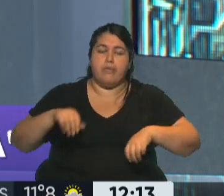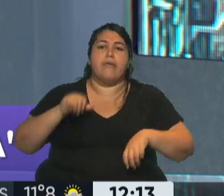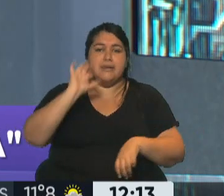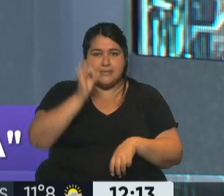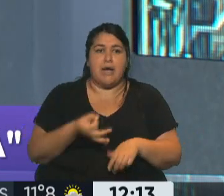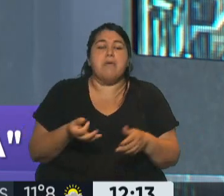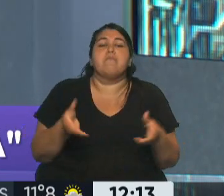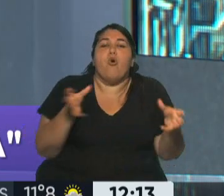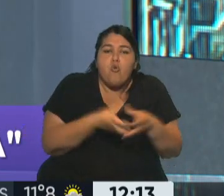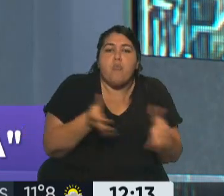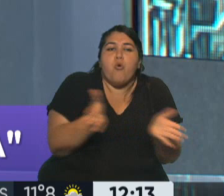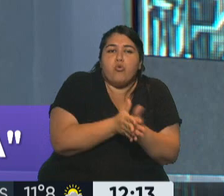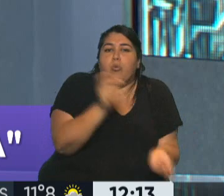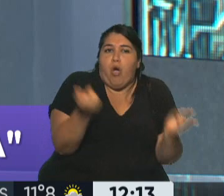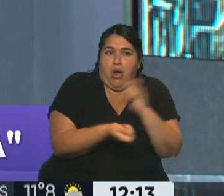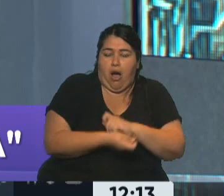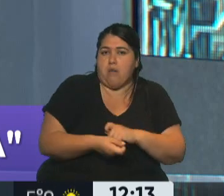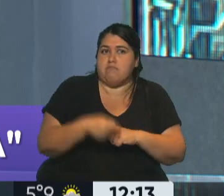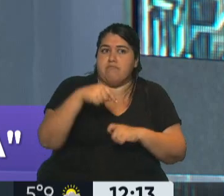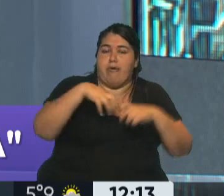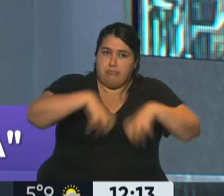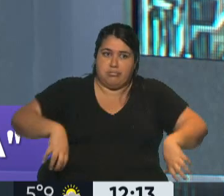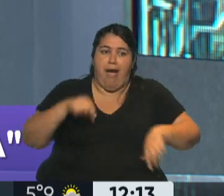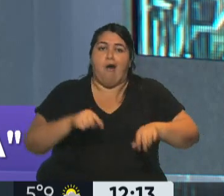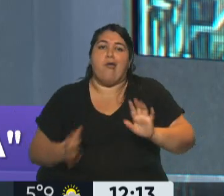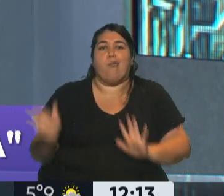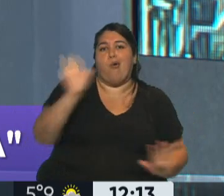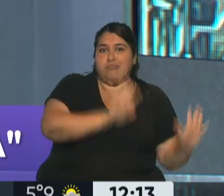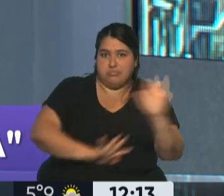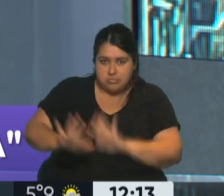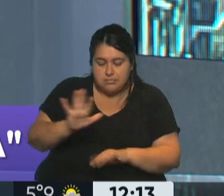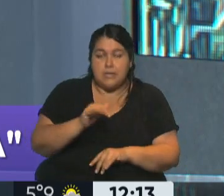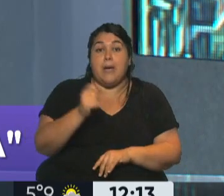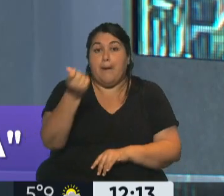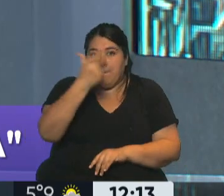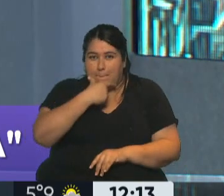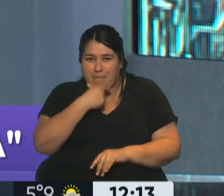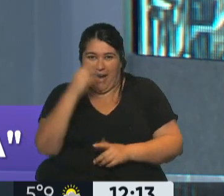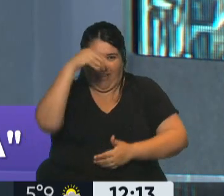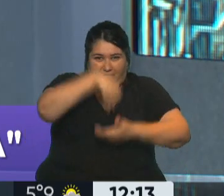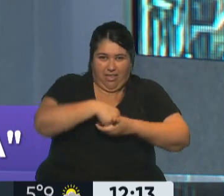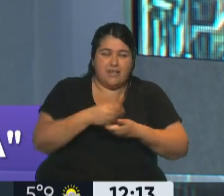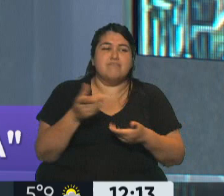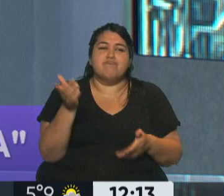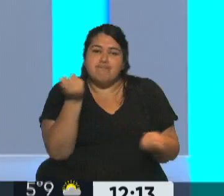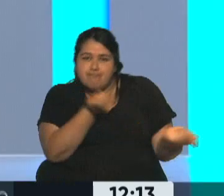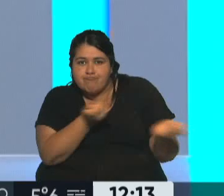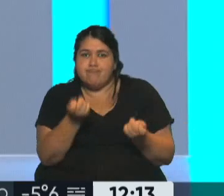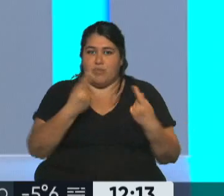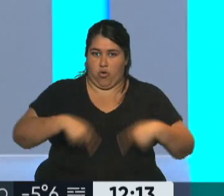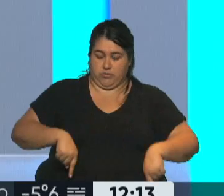por el Cambio, el alineamiento de Macri con Javier Milei y el descontento de algunos sectores del PRO, y ni hablar del radicalismo de la coalición